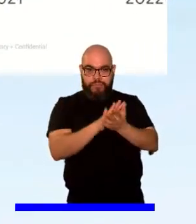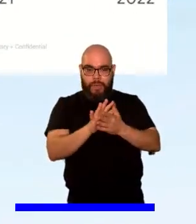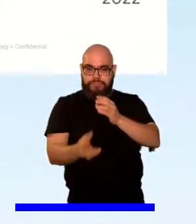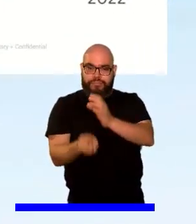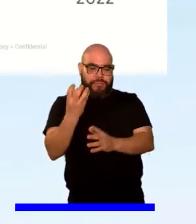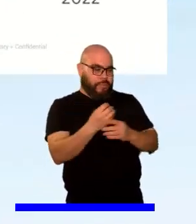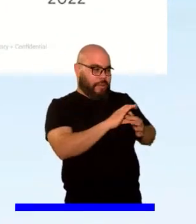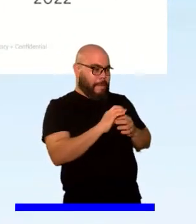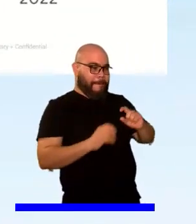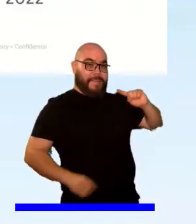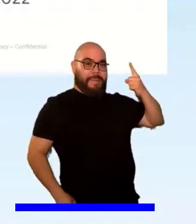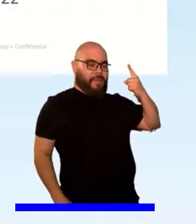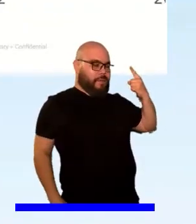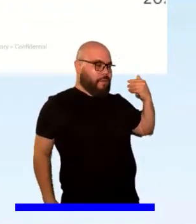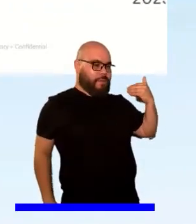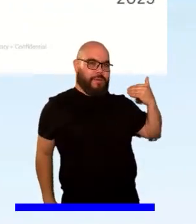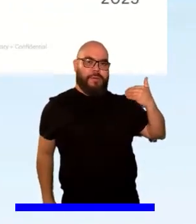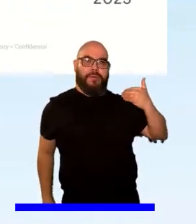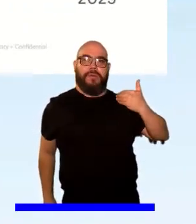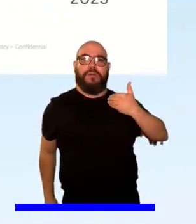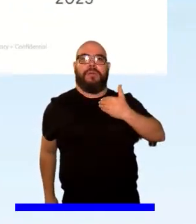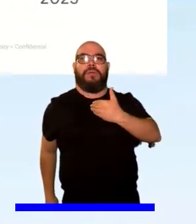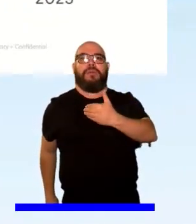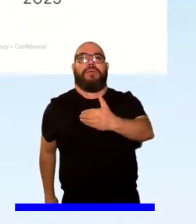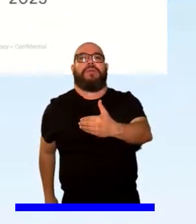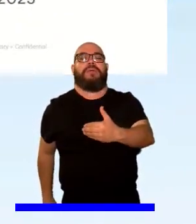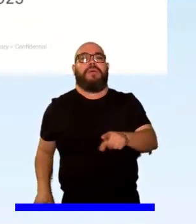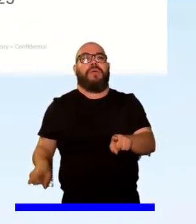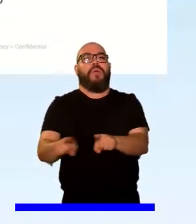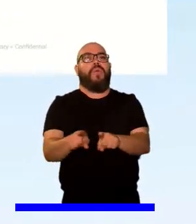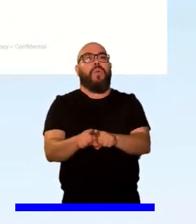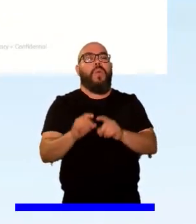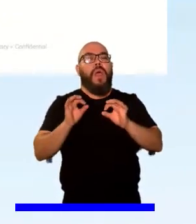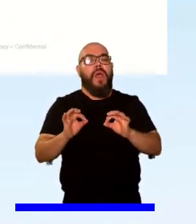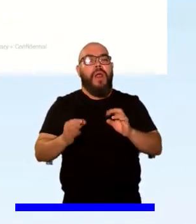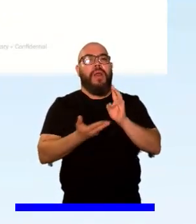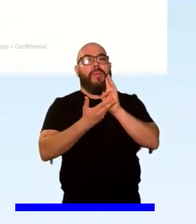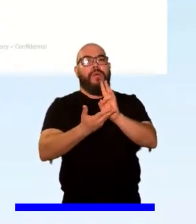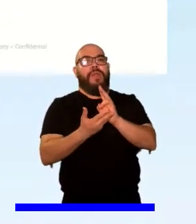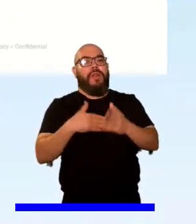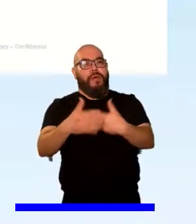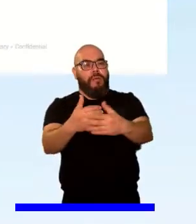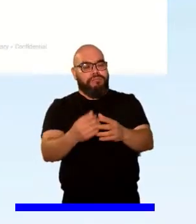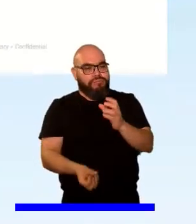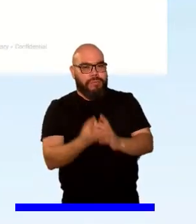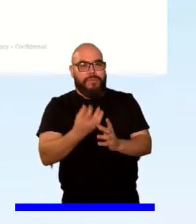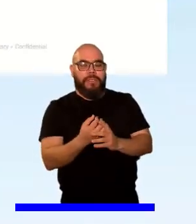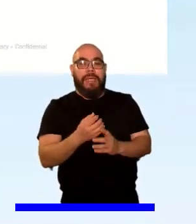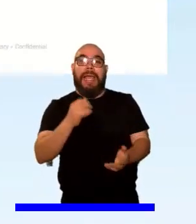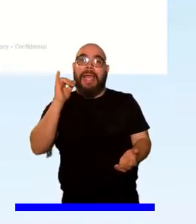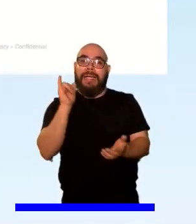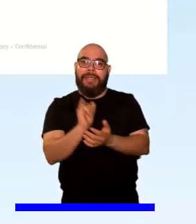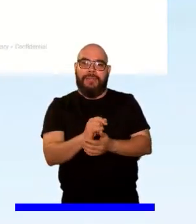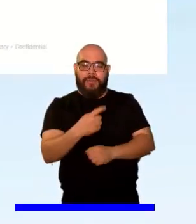ese desarrollo clave que permitió que tengamos los modelos que hoy tenemos. Y dos, que eso fue un